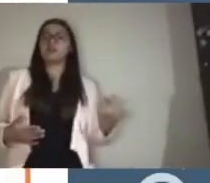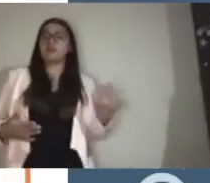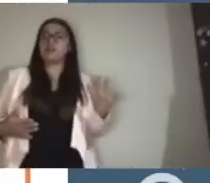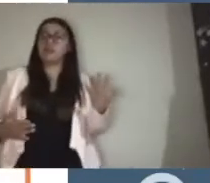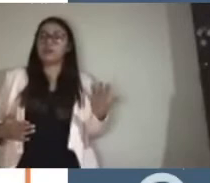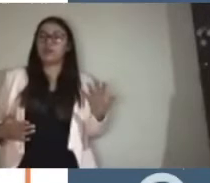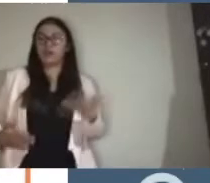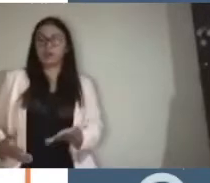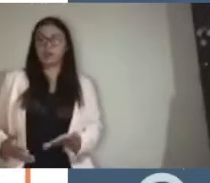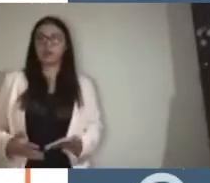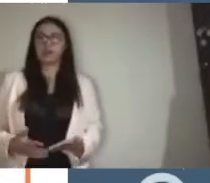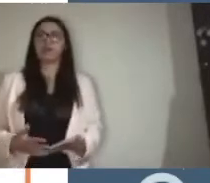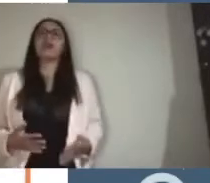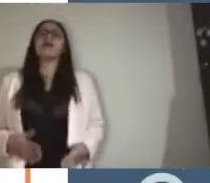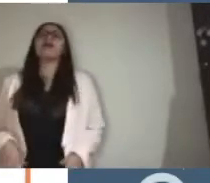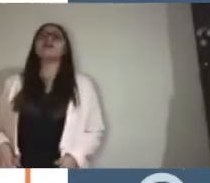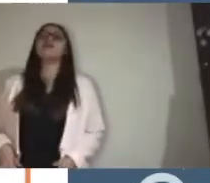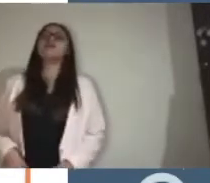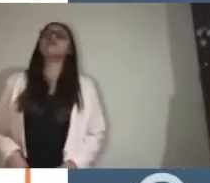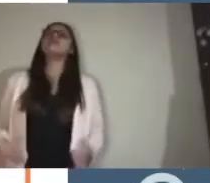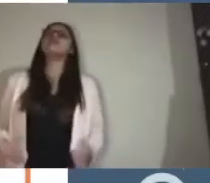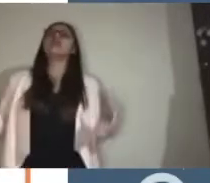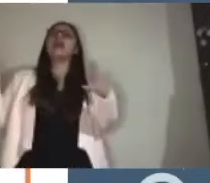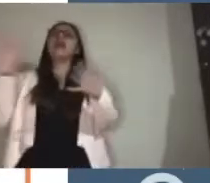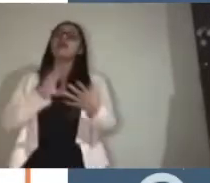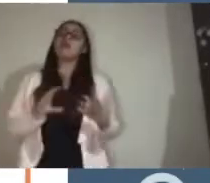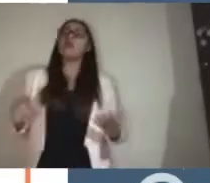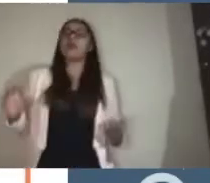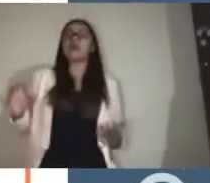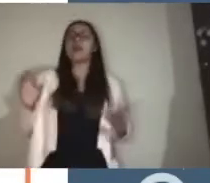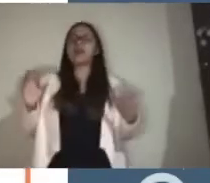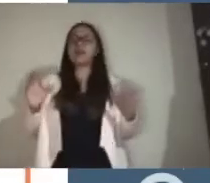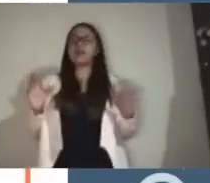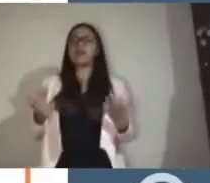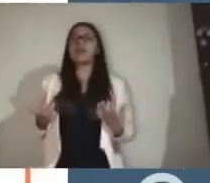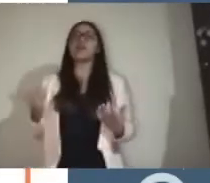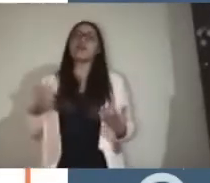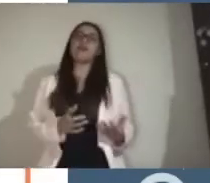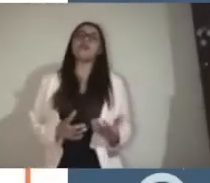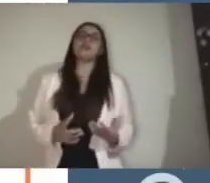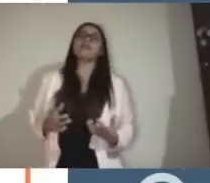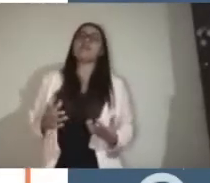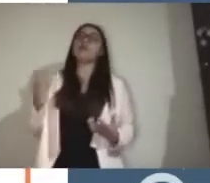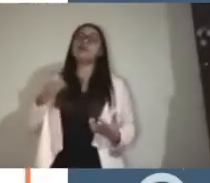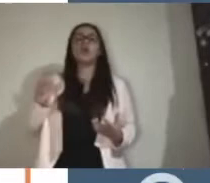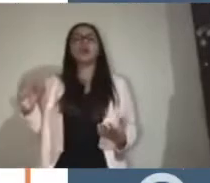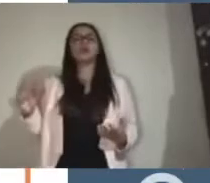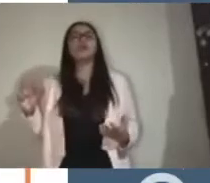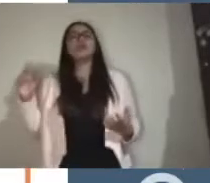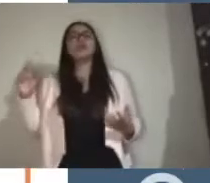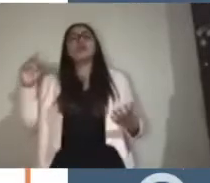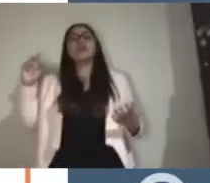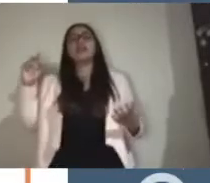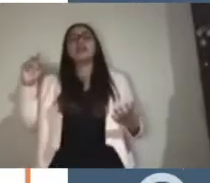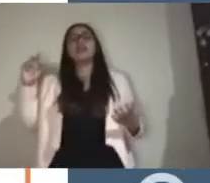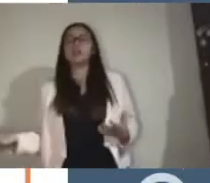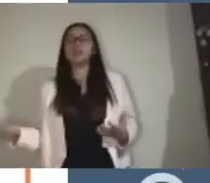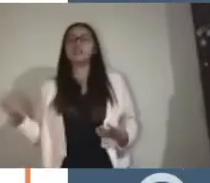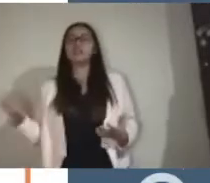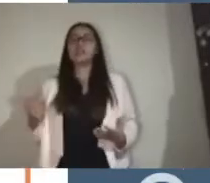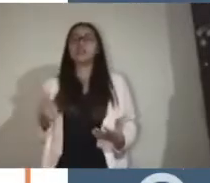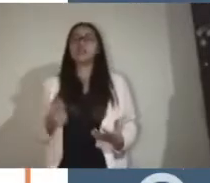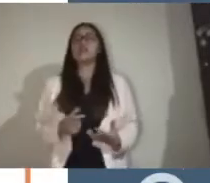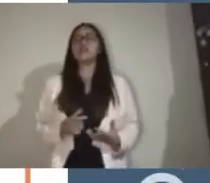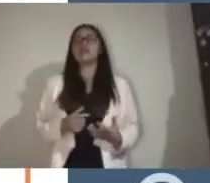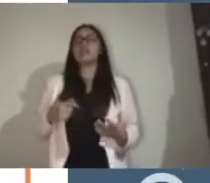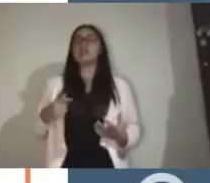estadiaje tipo D. Entonces, al evaluar la tabla, lo que vemos es que no todas las